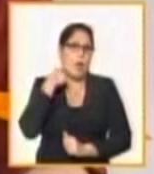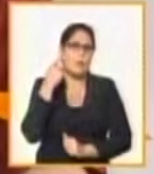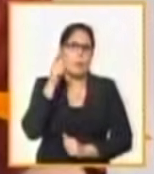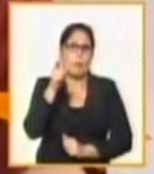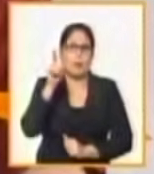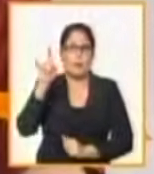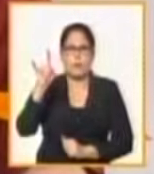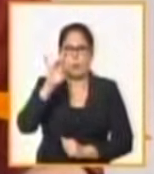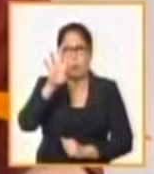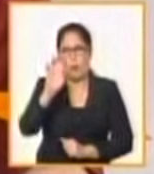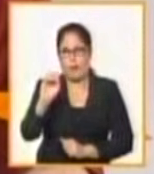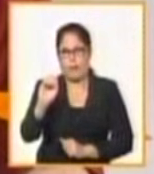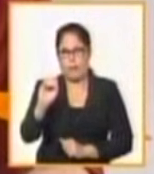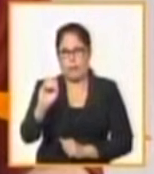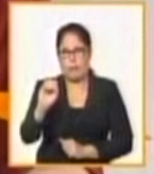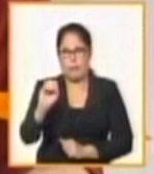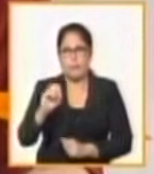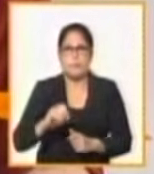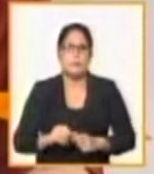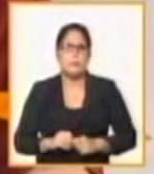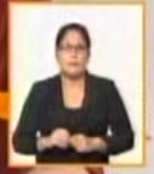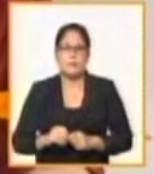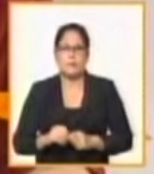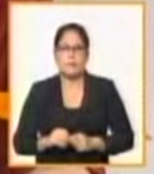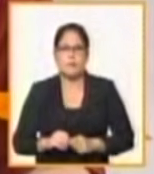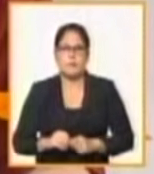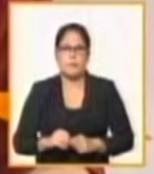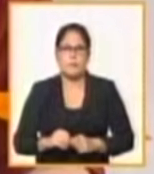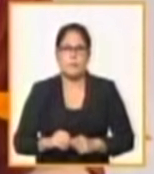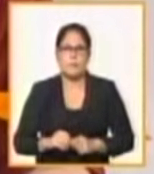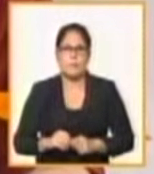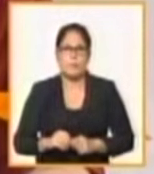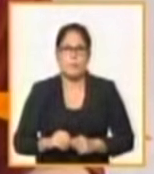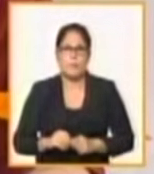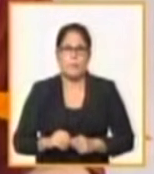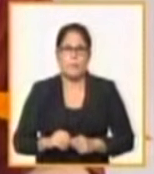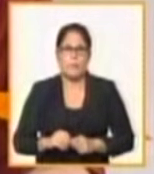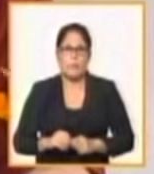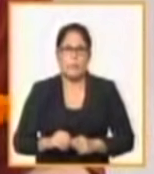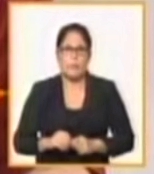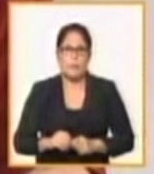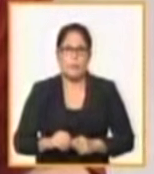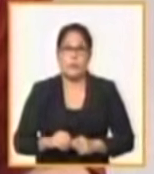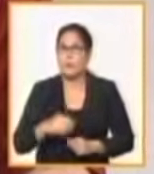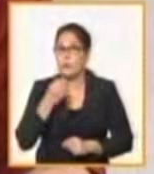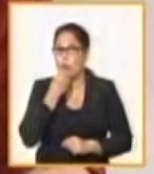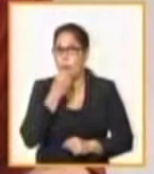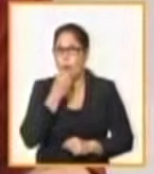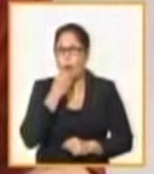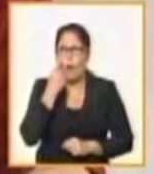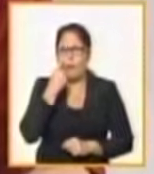1940. Digo que esto es un privilegio porque me permitió